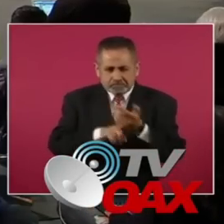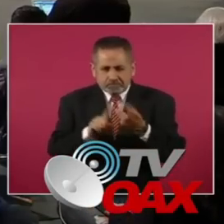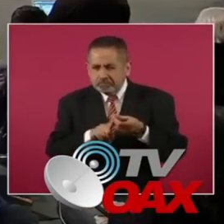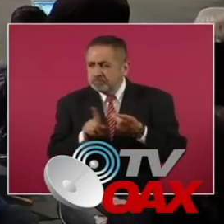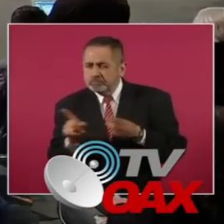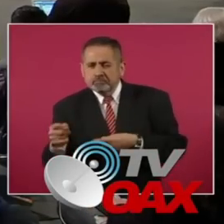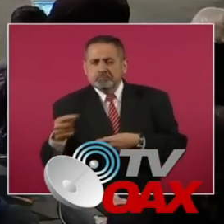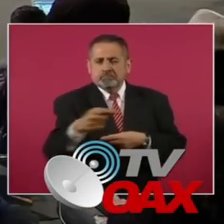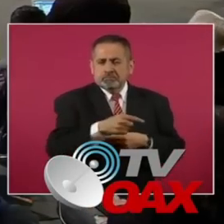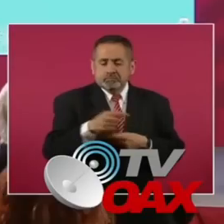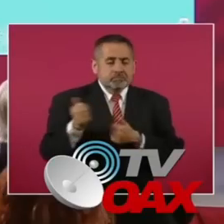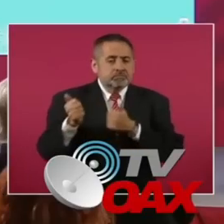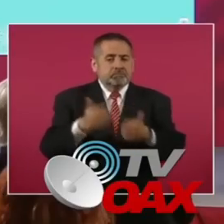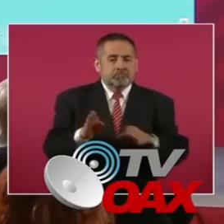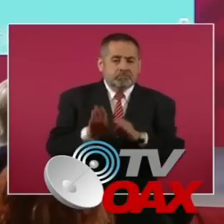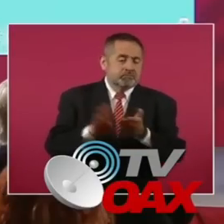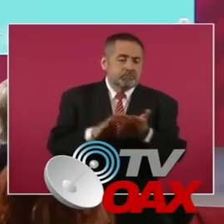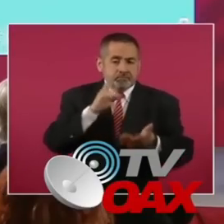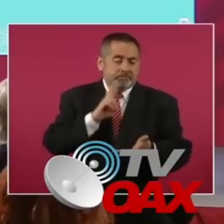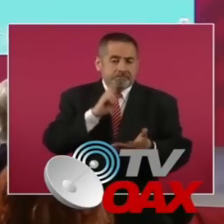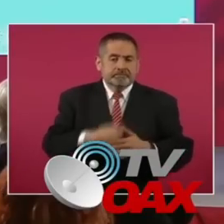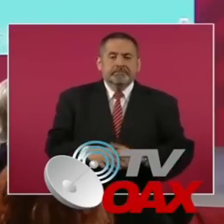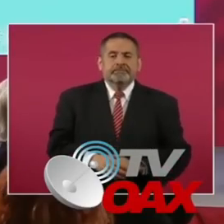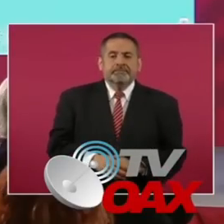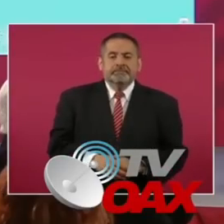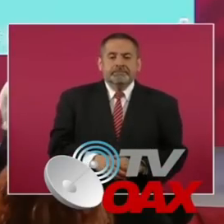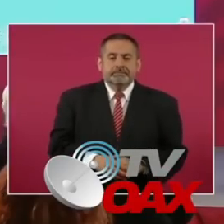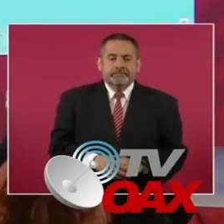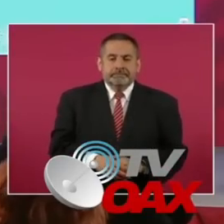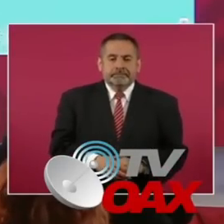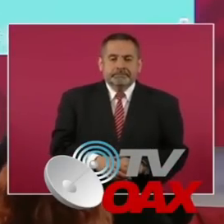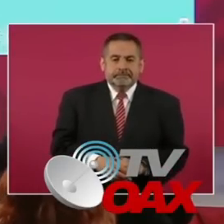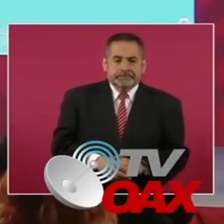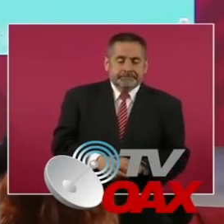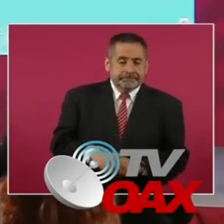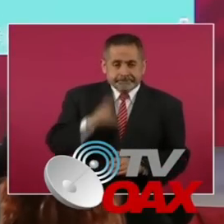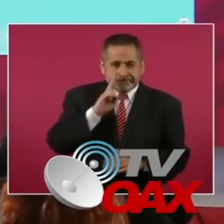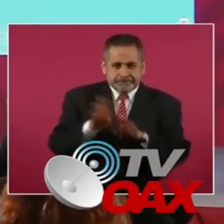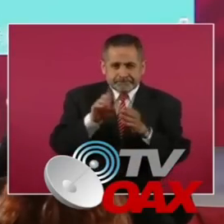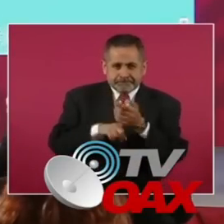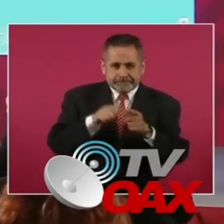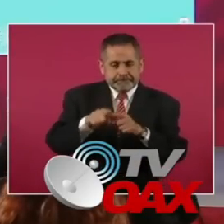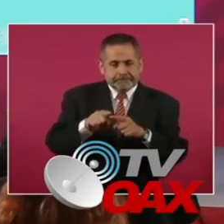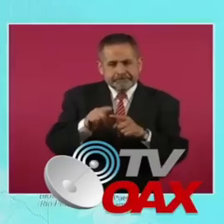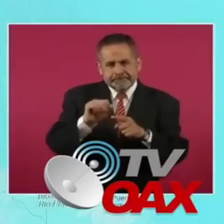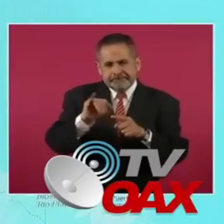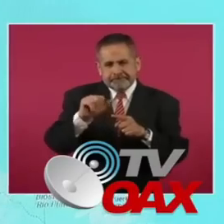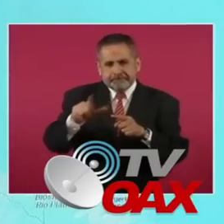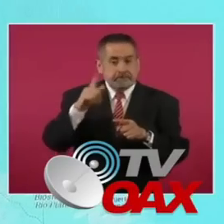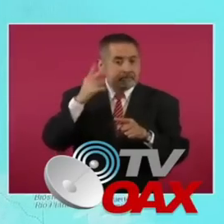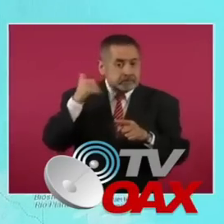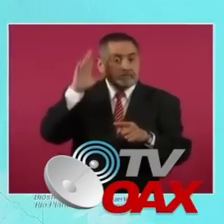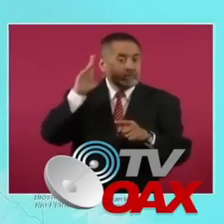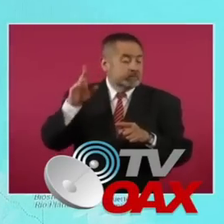Esto está de este lado. Si sale, está aquí. aquí está Sisal, era